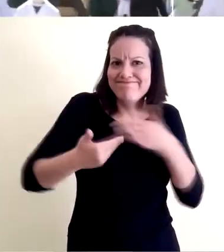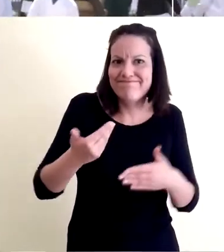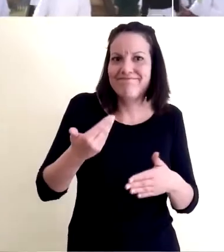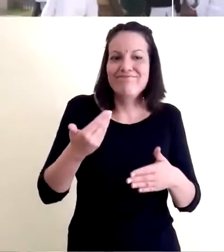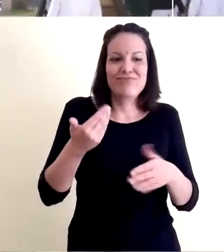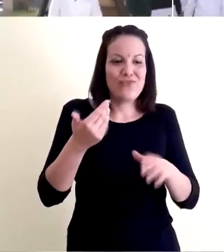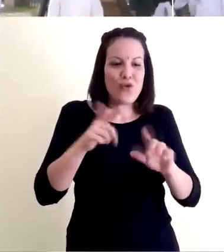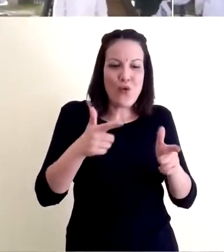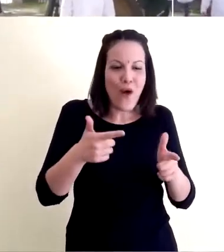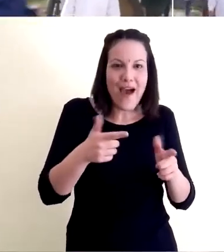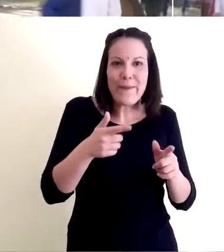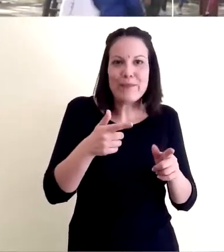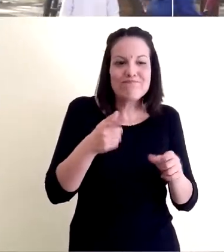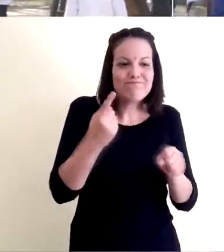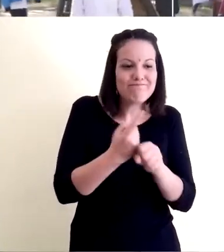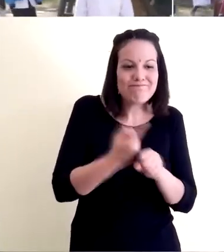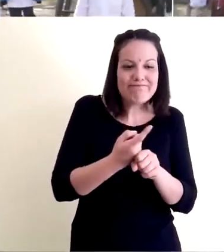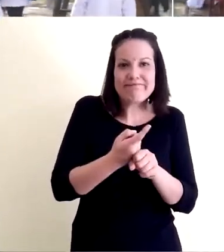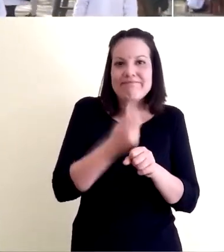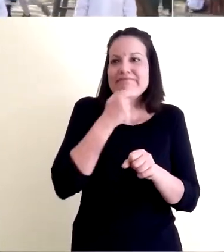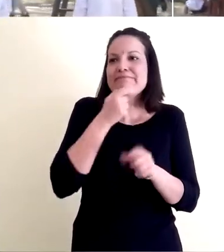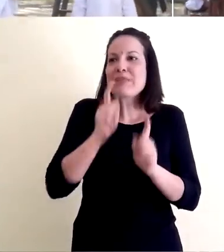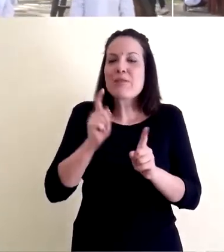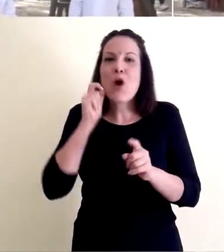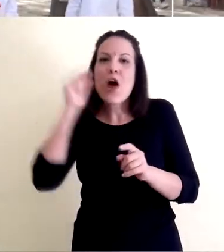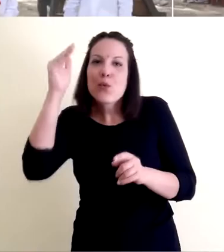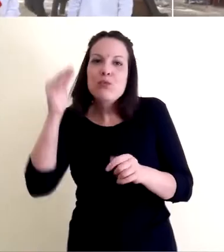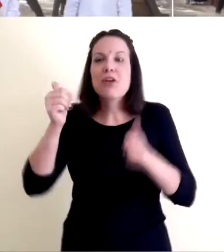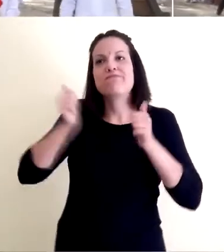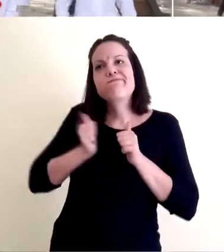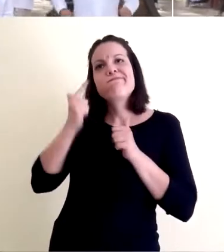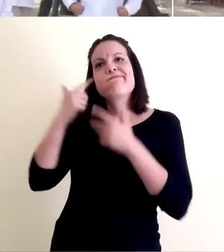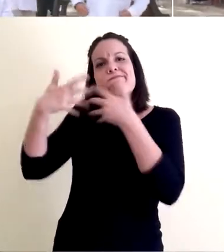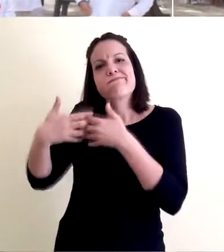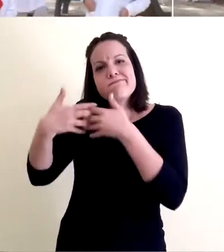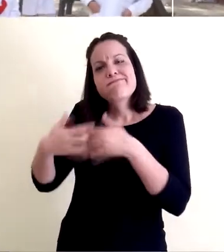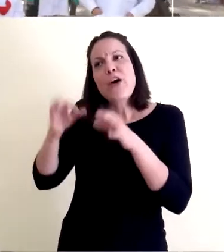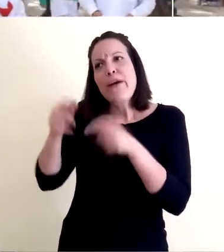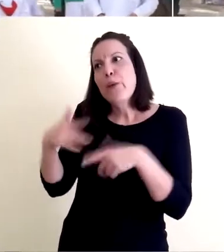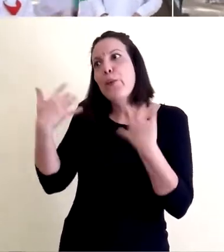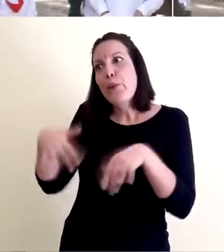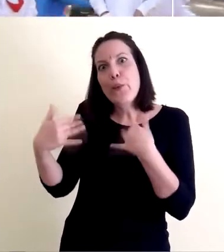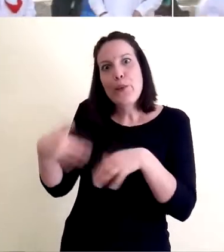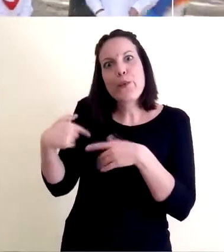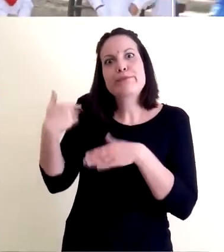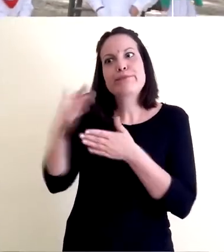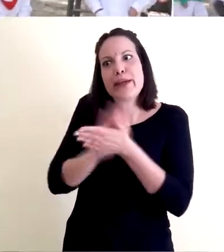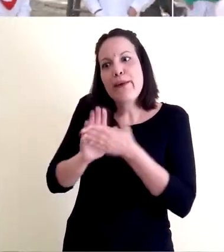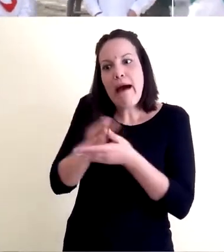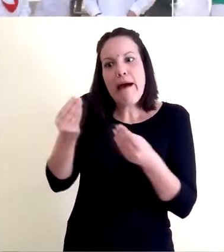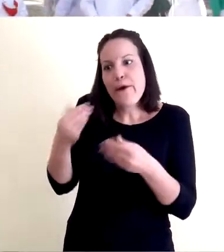tienen la posibilidad, como el adulto, de sentarse y decir uy, qué tremendo fue esto que vivimos, vamos a ver cómo lo superamos, vamos a ver qué